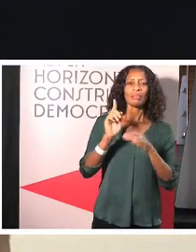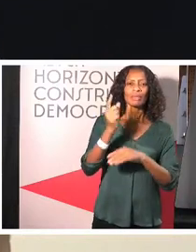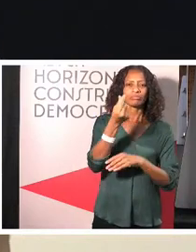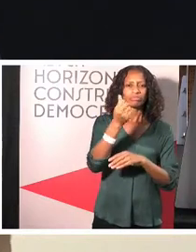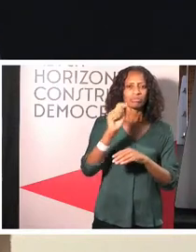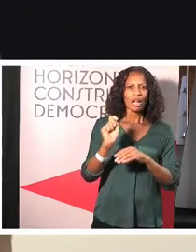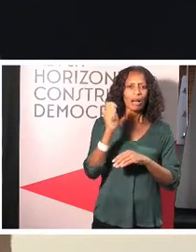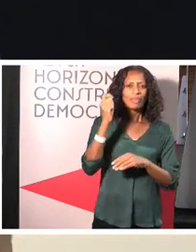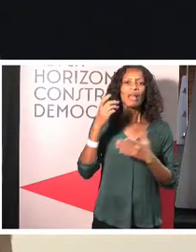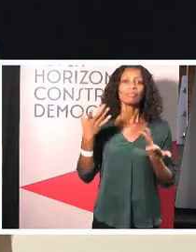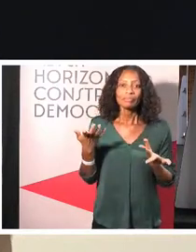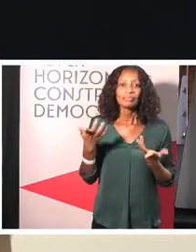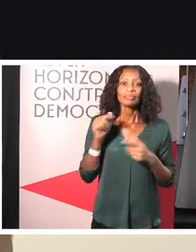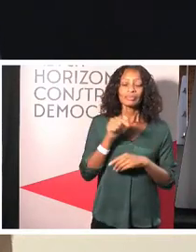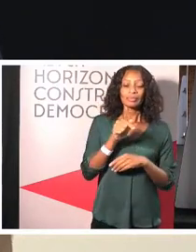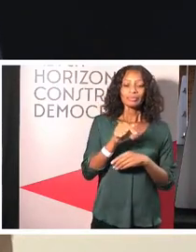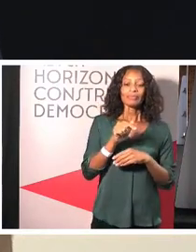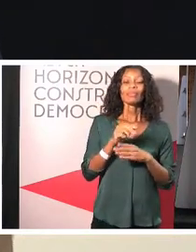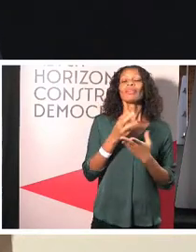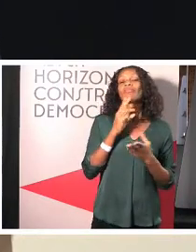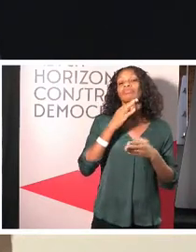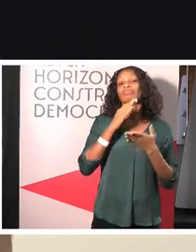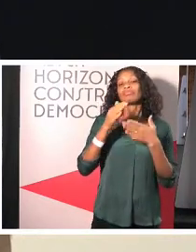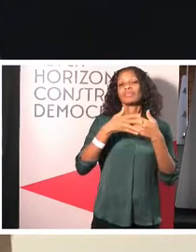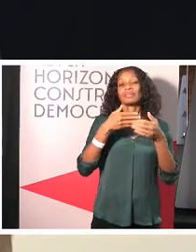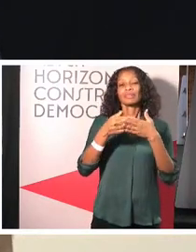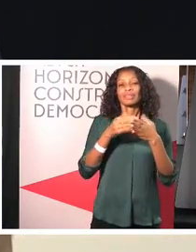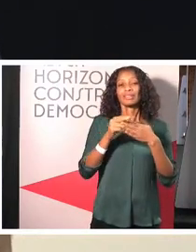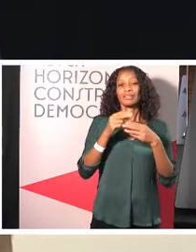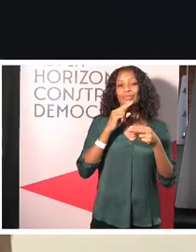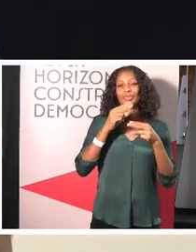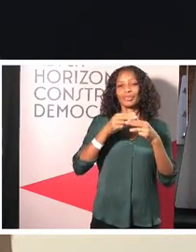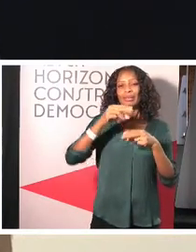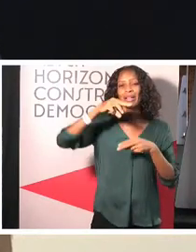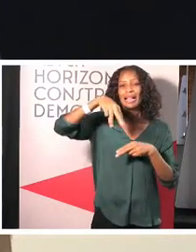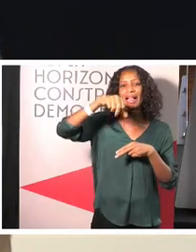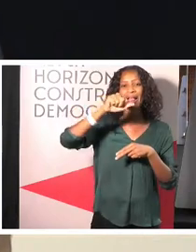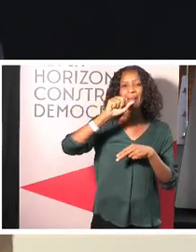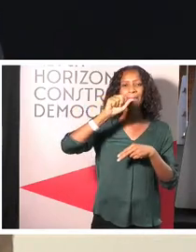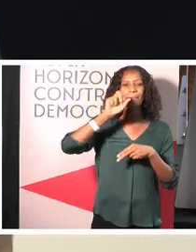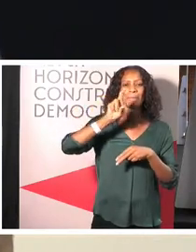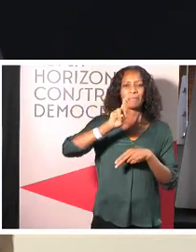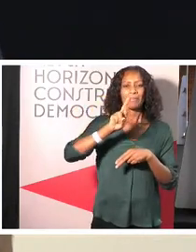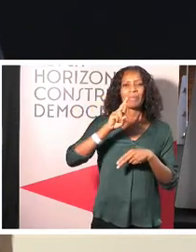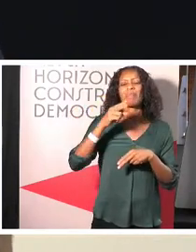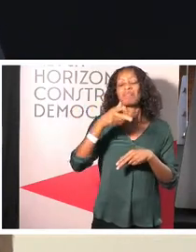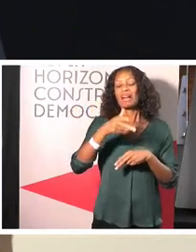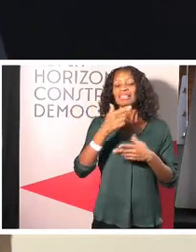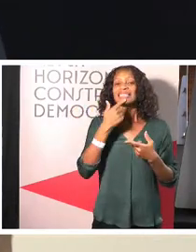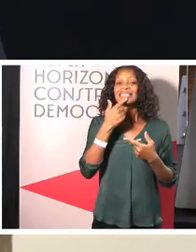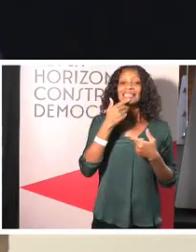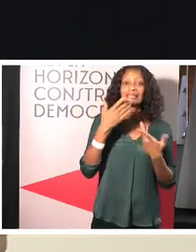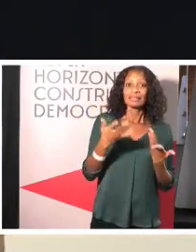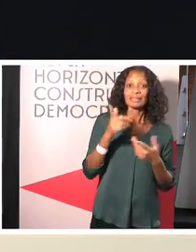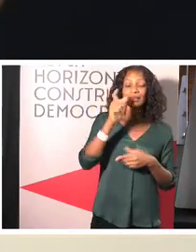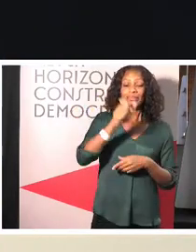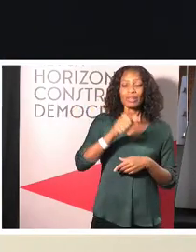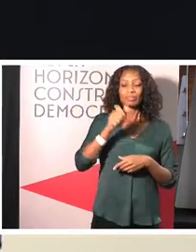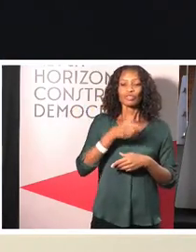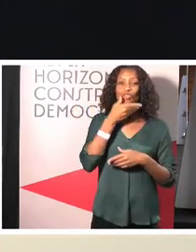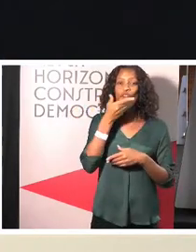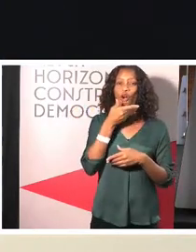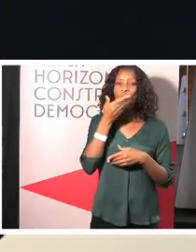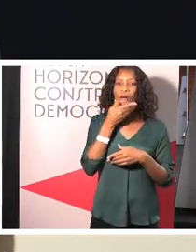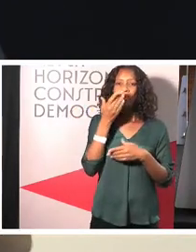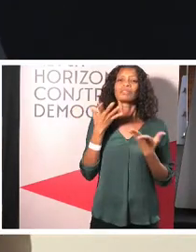específico sobre este asunto. Decía Marx que como productores individuales nos apropiábamos de conocimiento y cuando lo hubiéramos hecho entrábamos